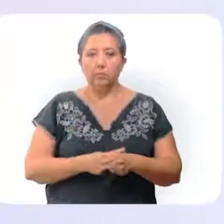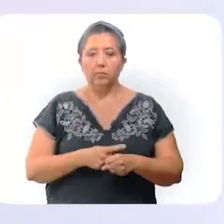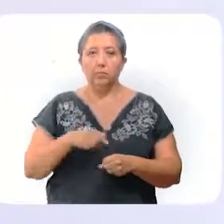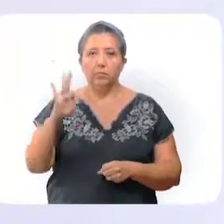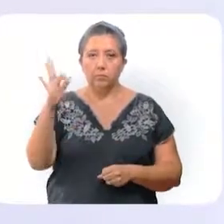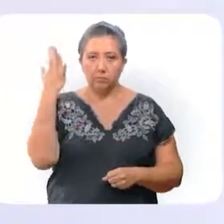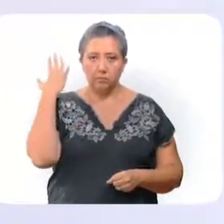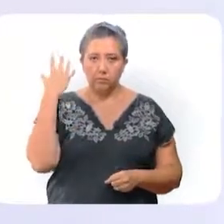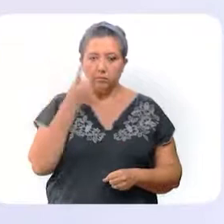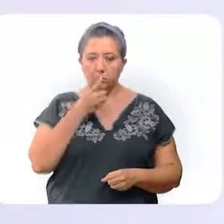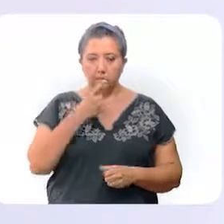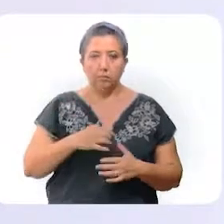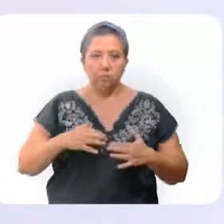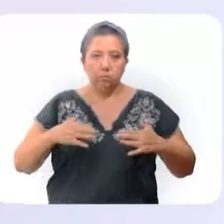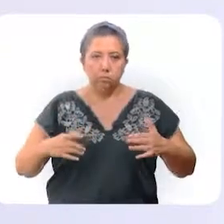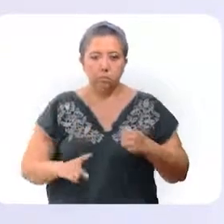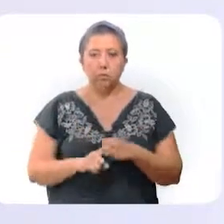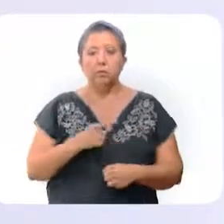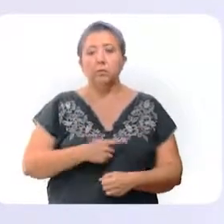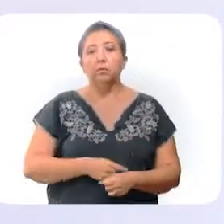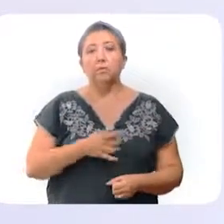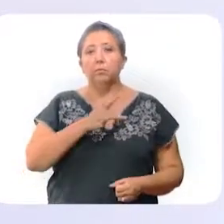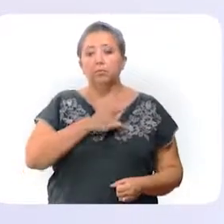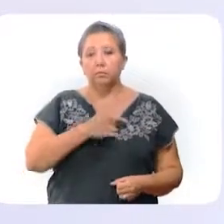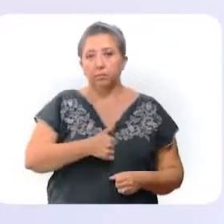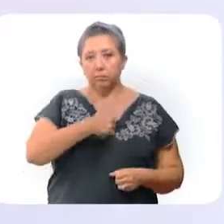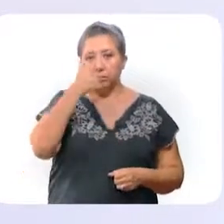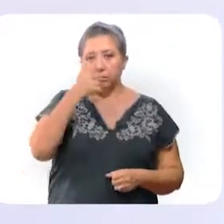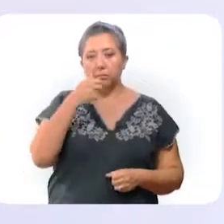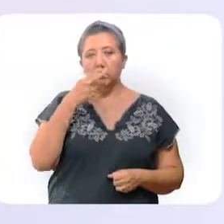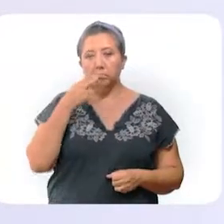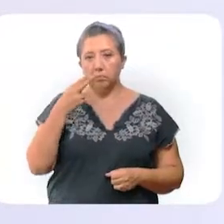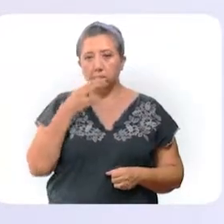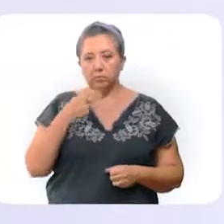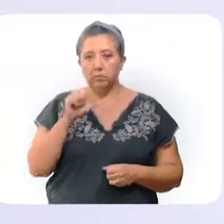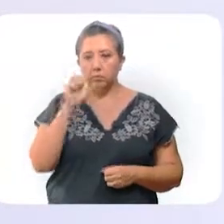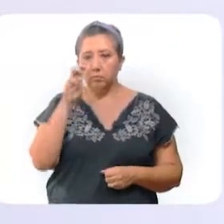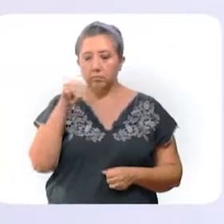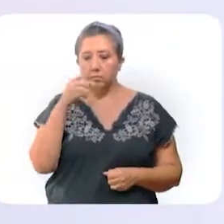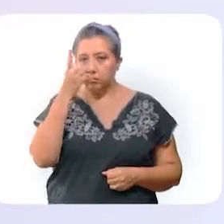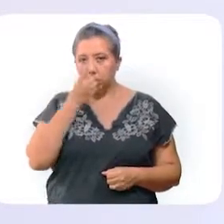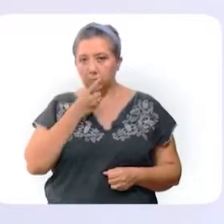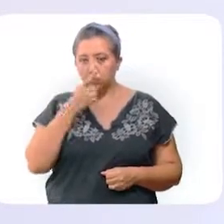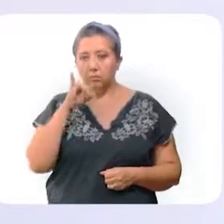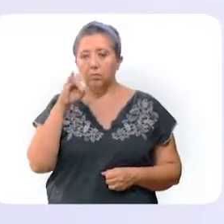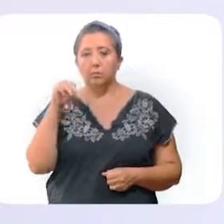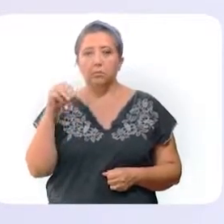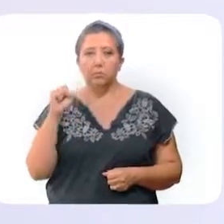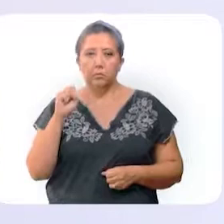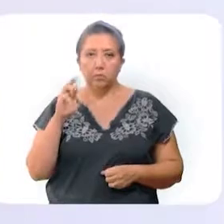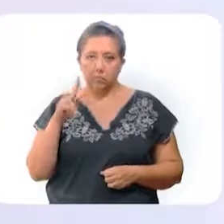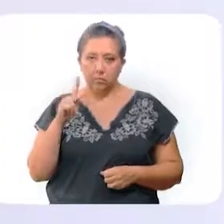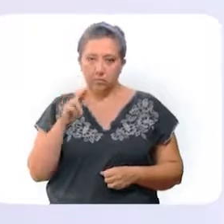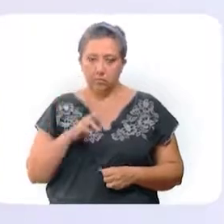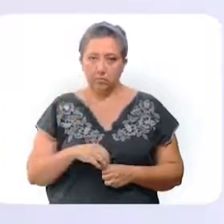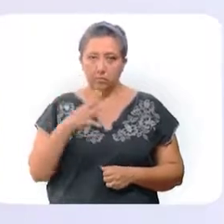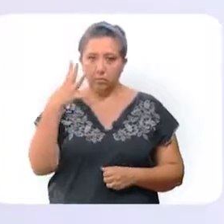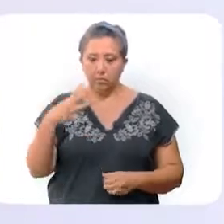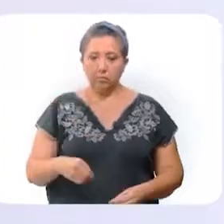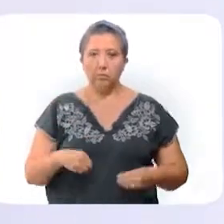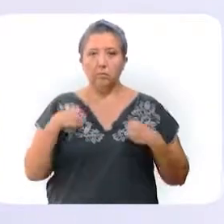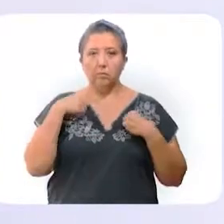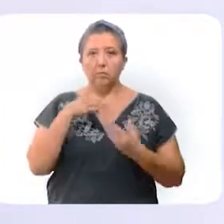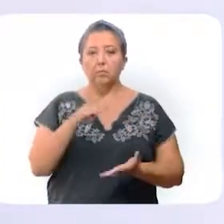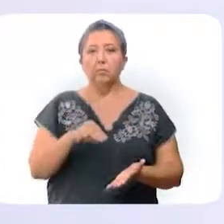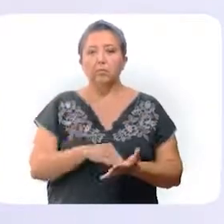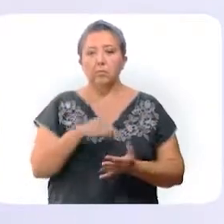principales enfermedades fueron obesidad, hipertensión arterial sistémica, tabaquismo, asma, diabetes e inmunosupresión. 4 residían